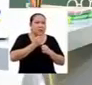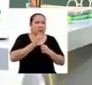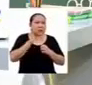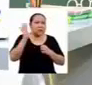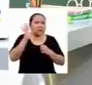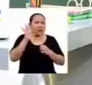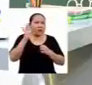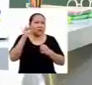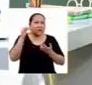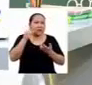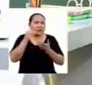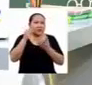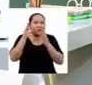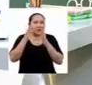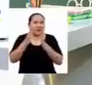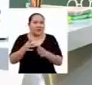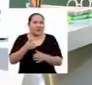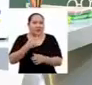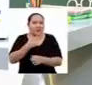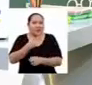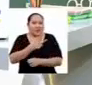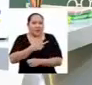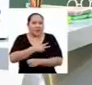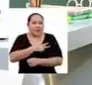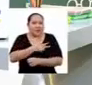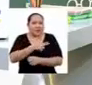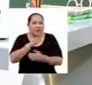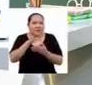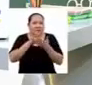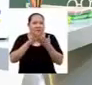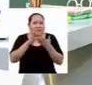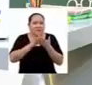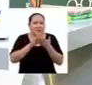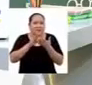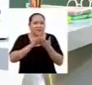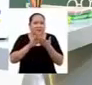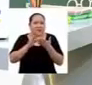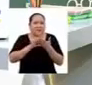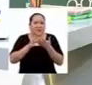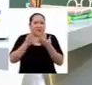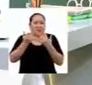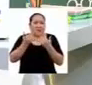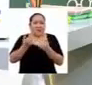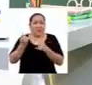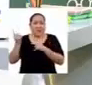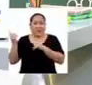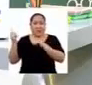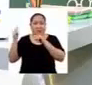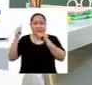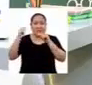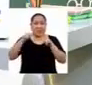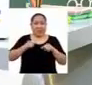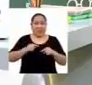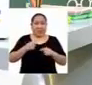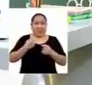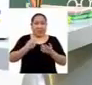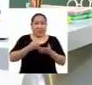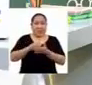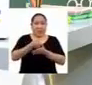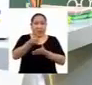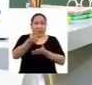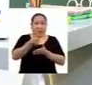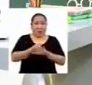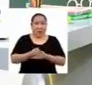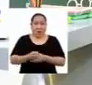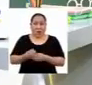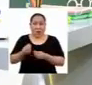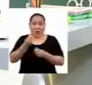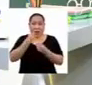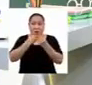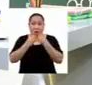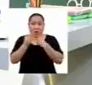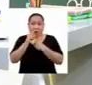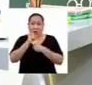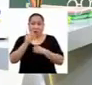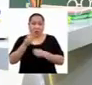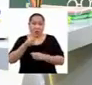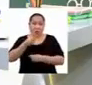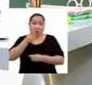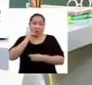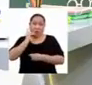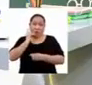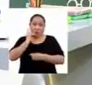Hola, estudiante de tercero de secundaria. Disculpen, es que hoy viniendo para acá me compré algo de comer, ya que no había